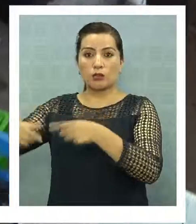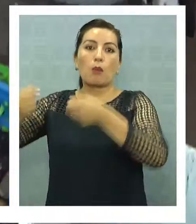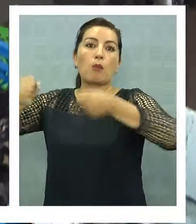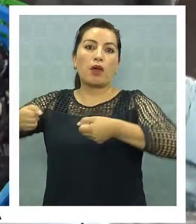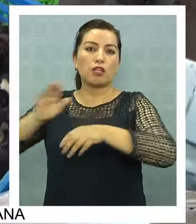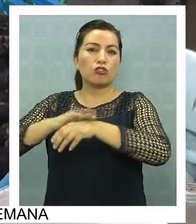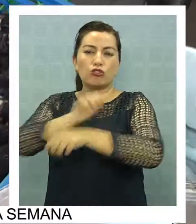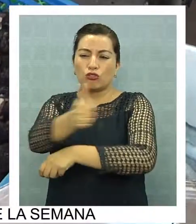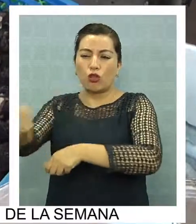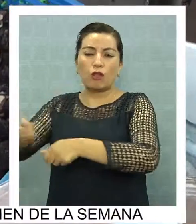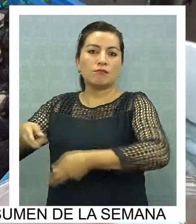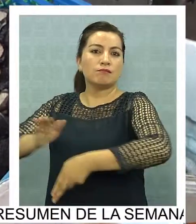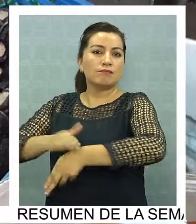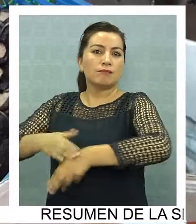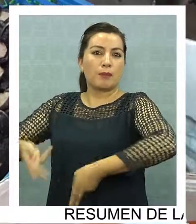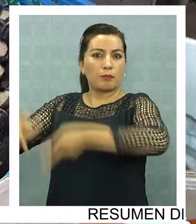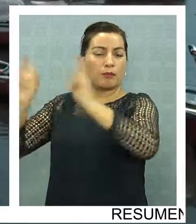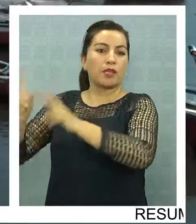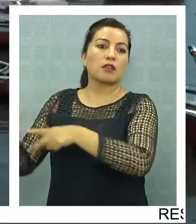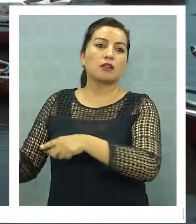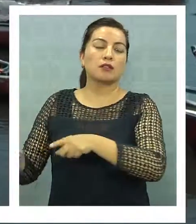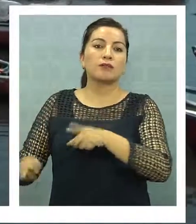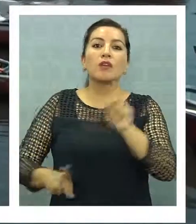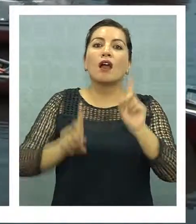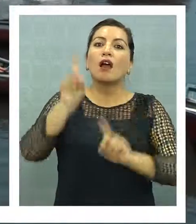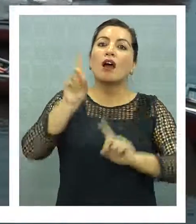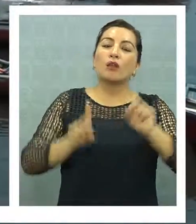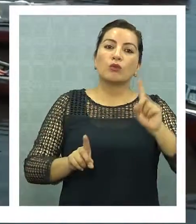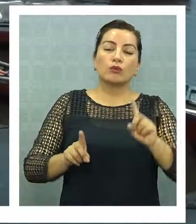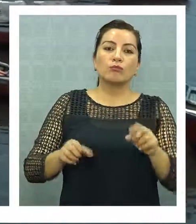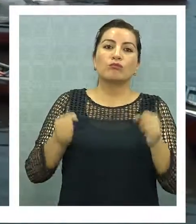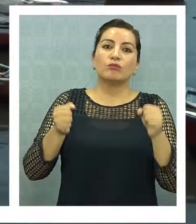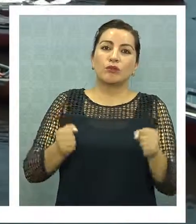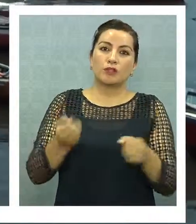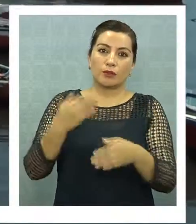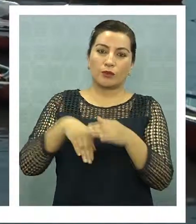21 especies pesqueras, 18 muestran problemas de conservación.